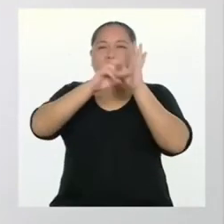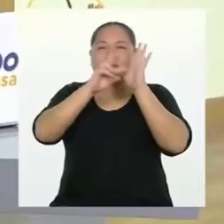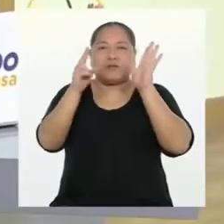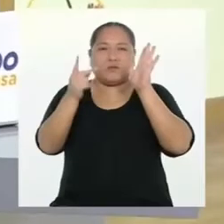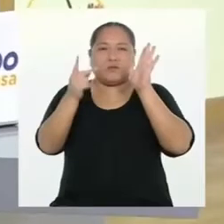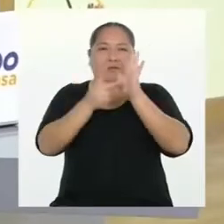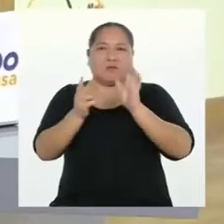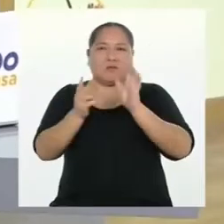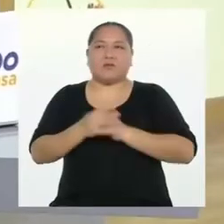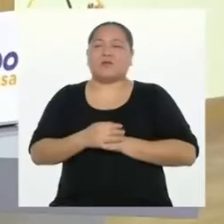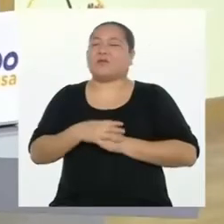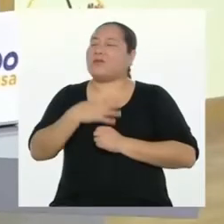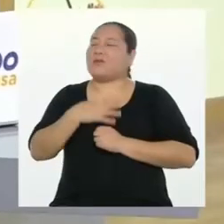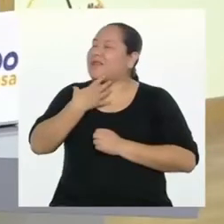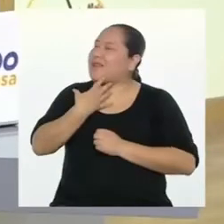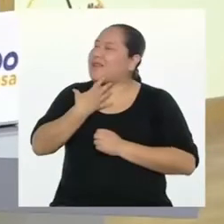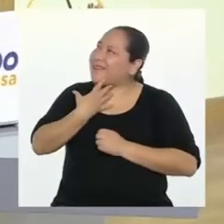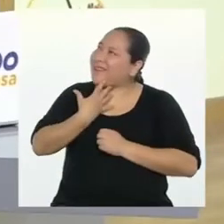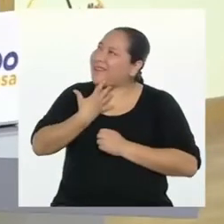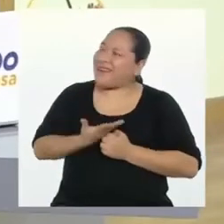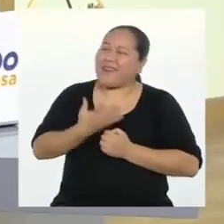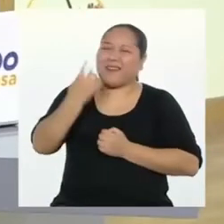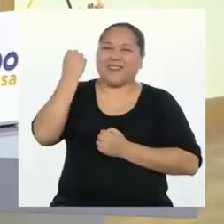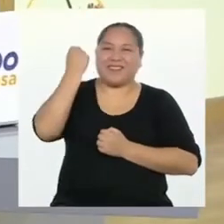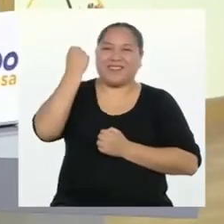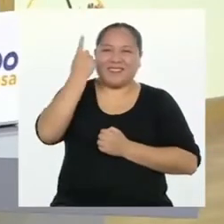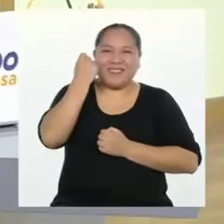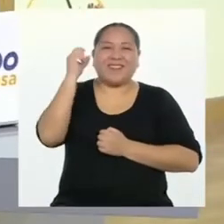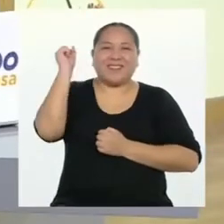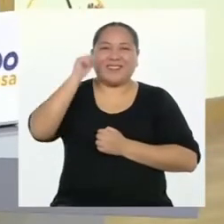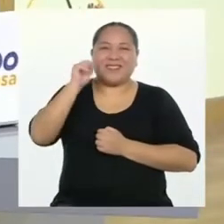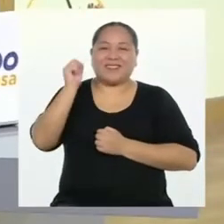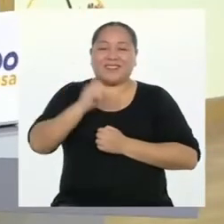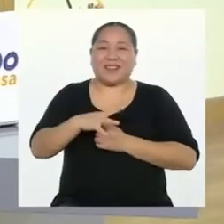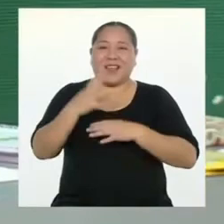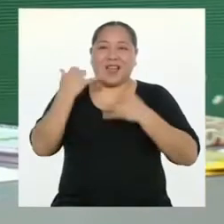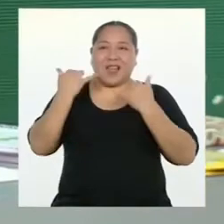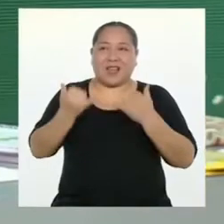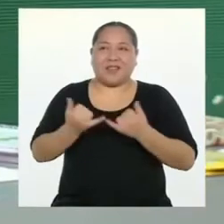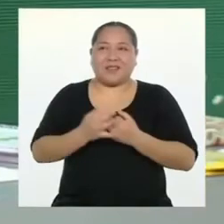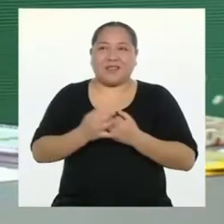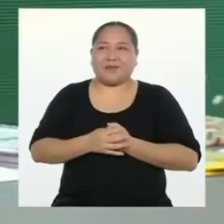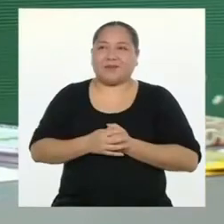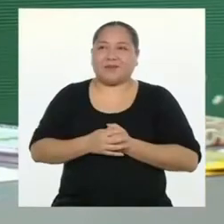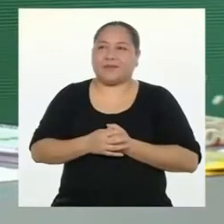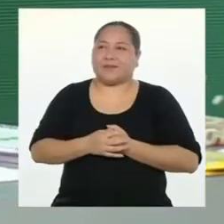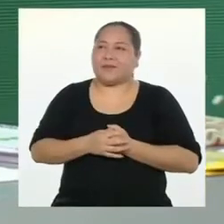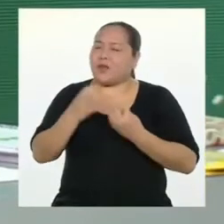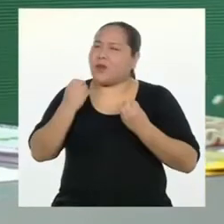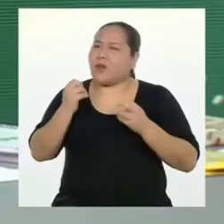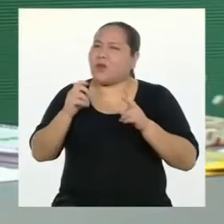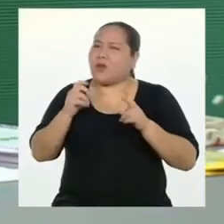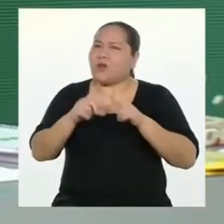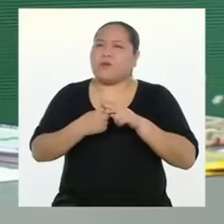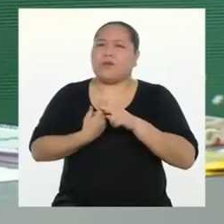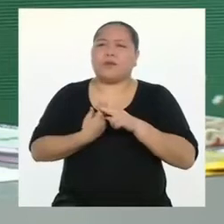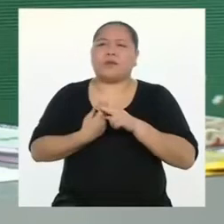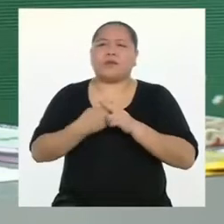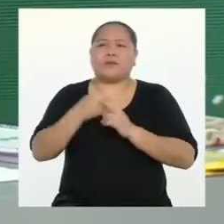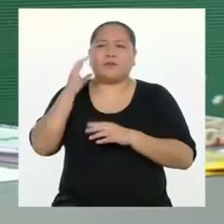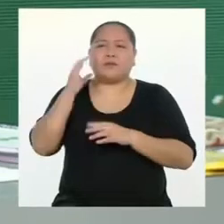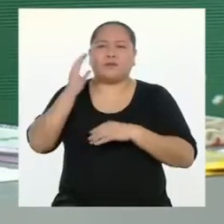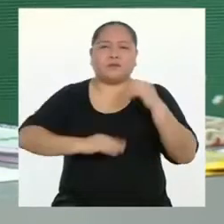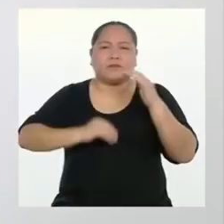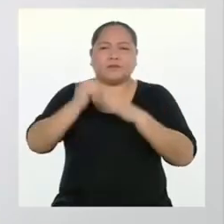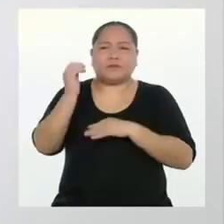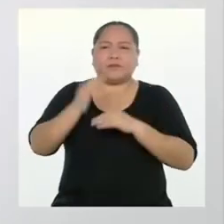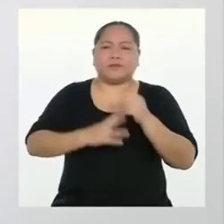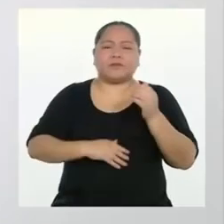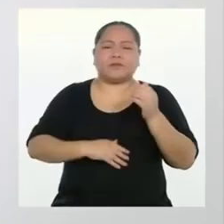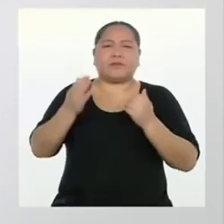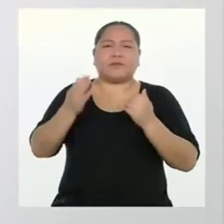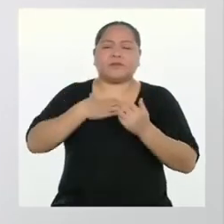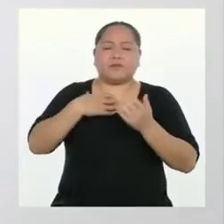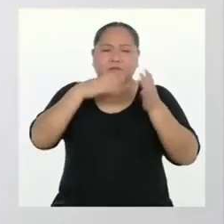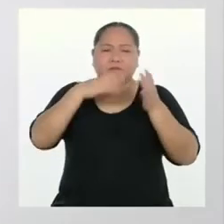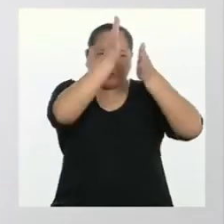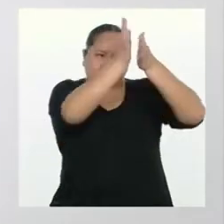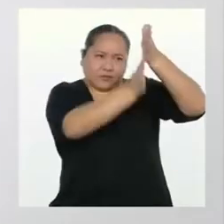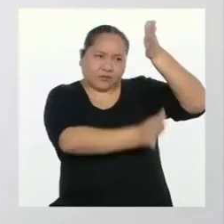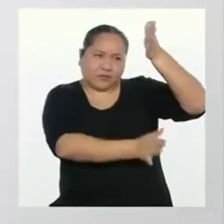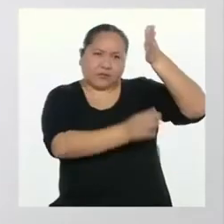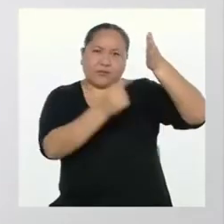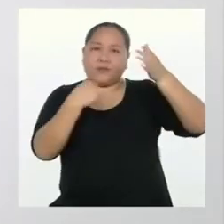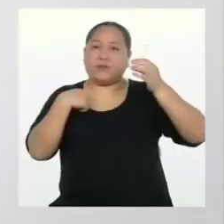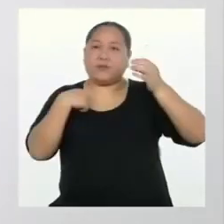significado. ¡Wow! Entiendo. Ahora, ¿cómo empiezo a construir mi afiche? Para